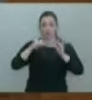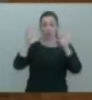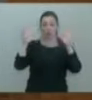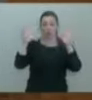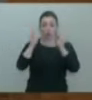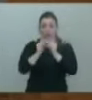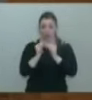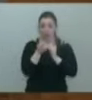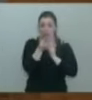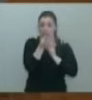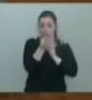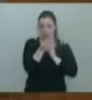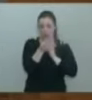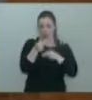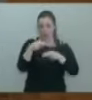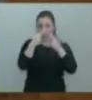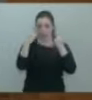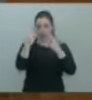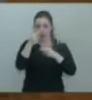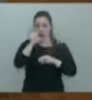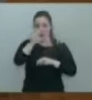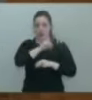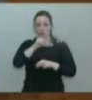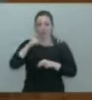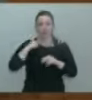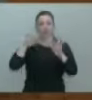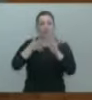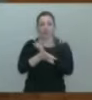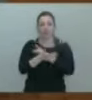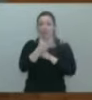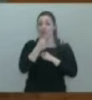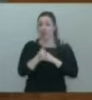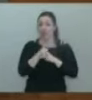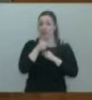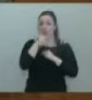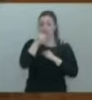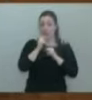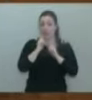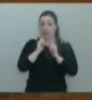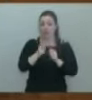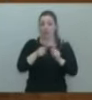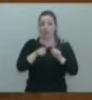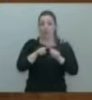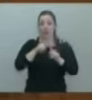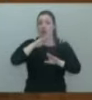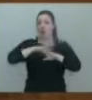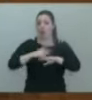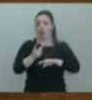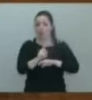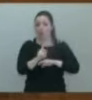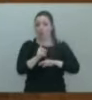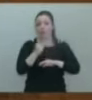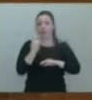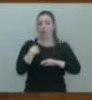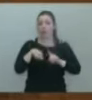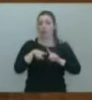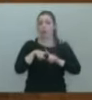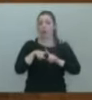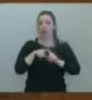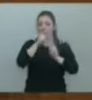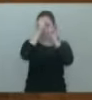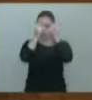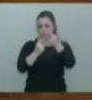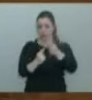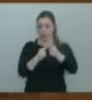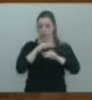pública autonómica, facilitando de esta manera el cumplimiento de los preceptos de estabilidad presupuestaria. Y para nosotros